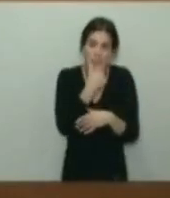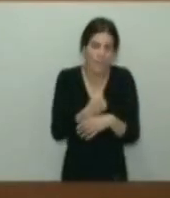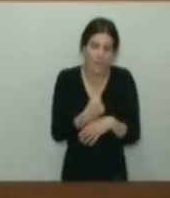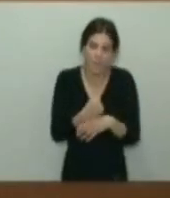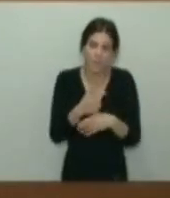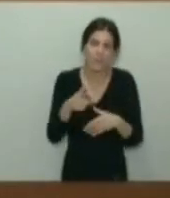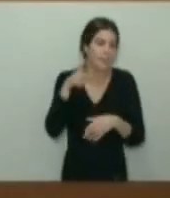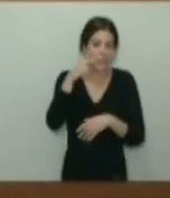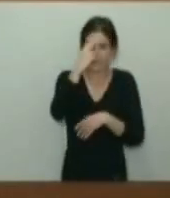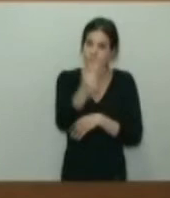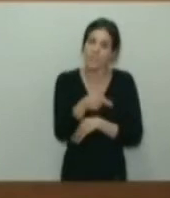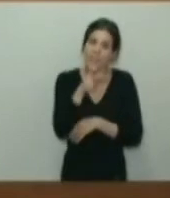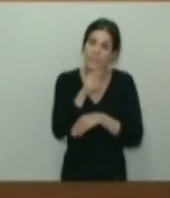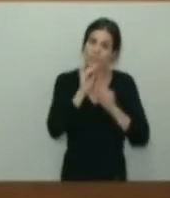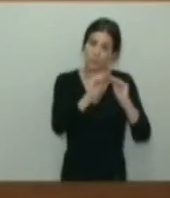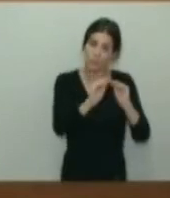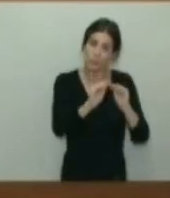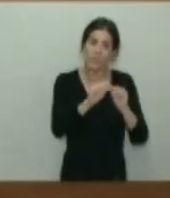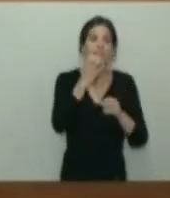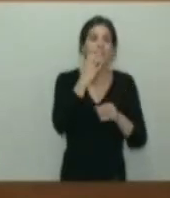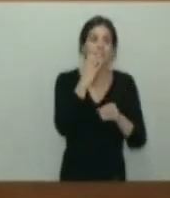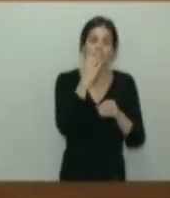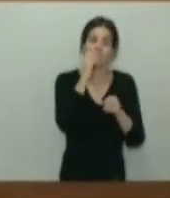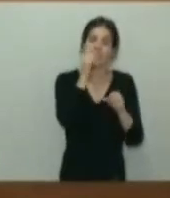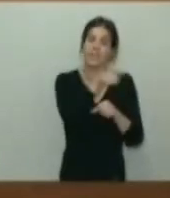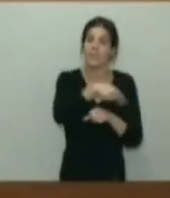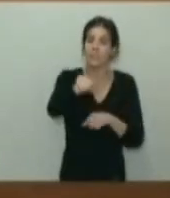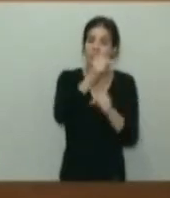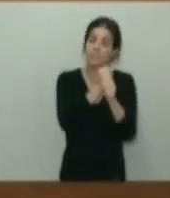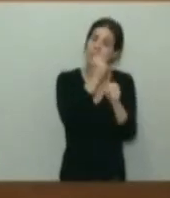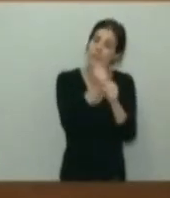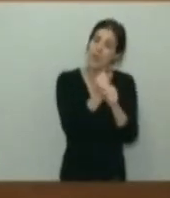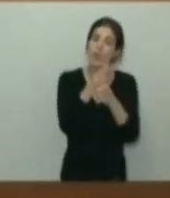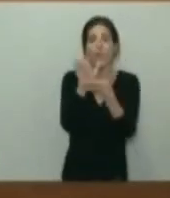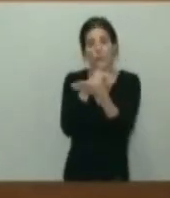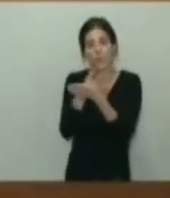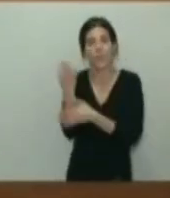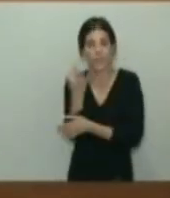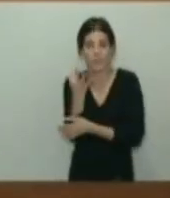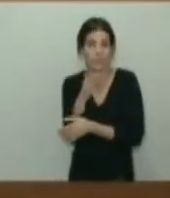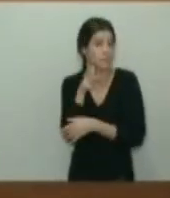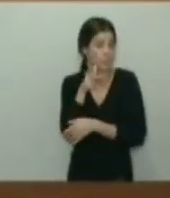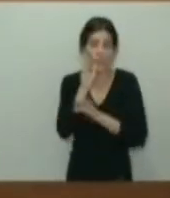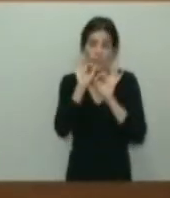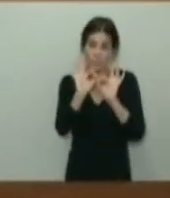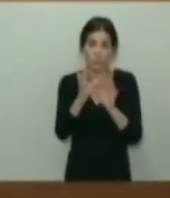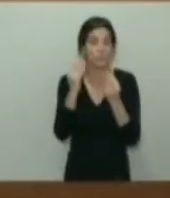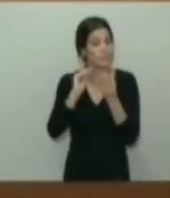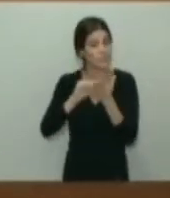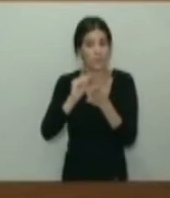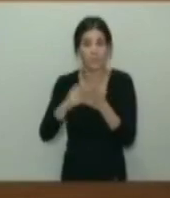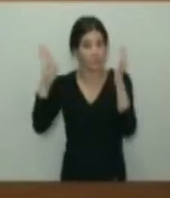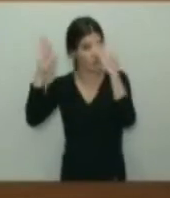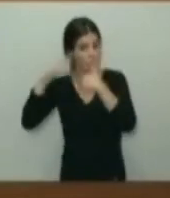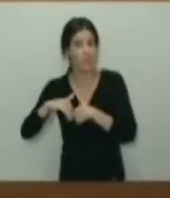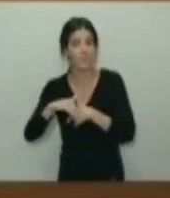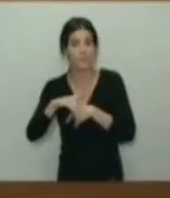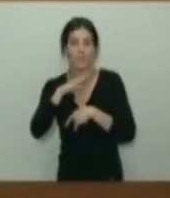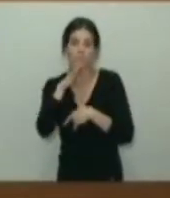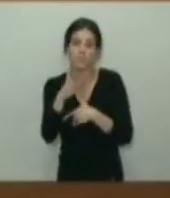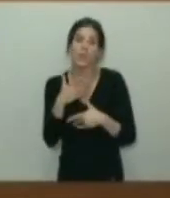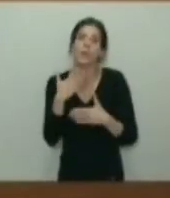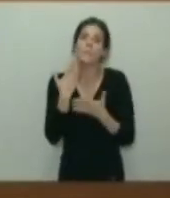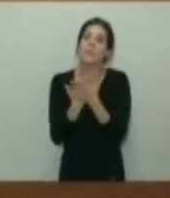por el trabajo realizado, algo que, desgraciadamente, en este momento no se está produciendo en muchos casos. Para conseguir estos objetivos es para lo que les solicito